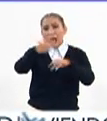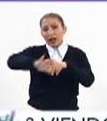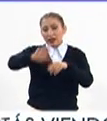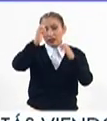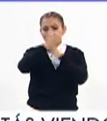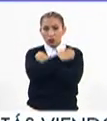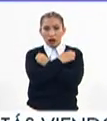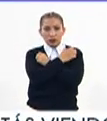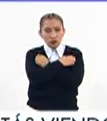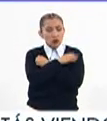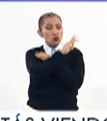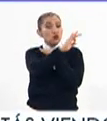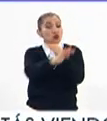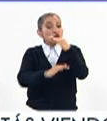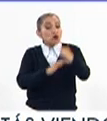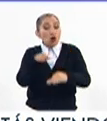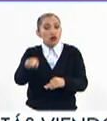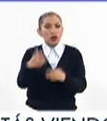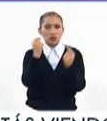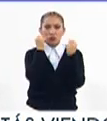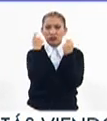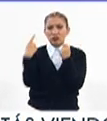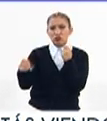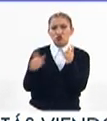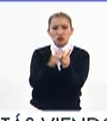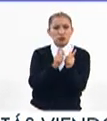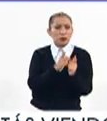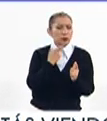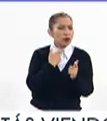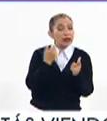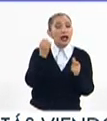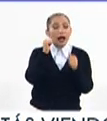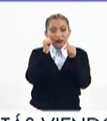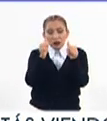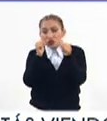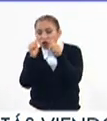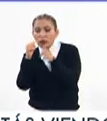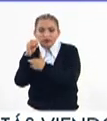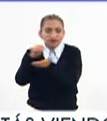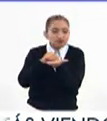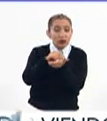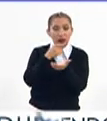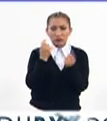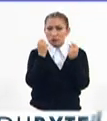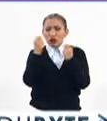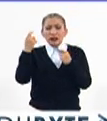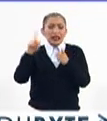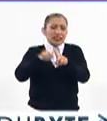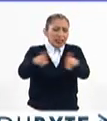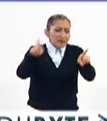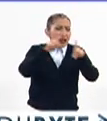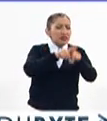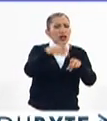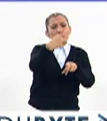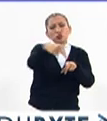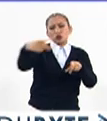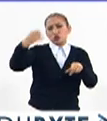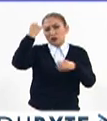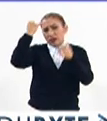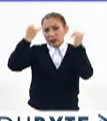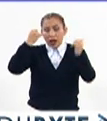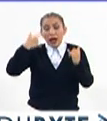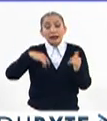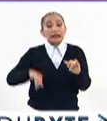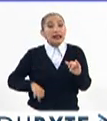sector educativo, todas sin distinción política serán escuchadas, pues a pesar de las diferencias entre ellas,